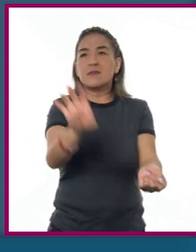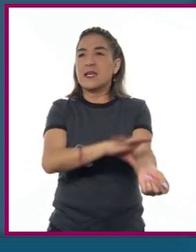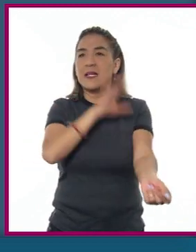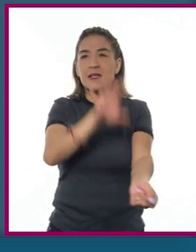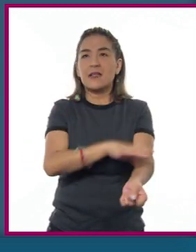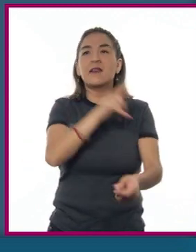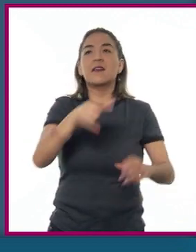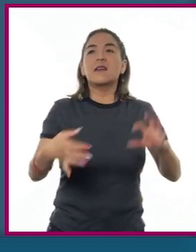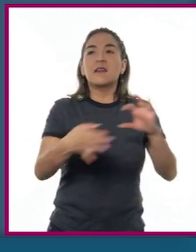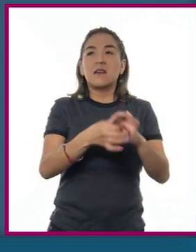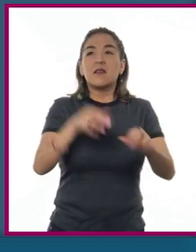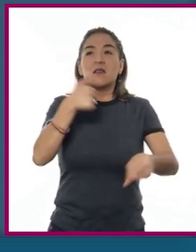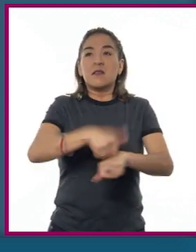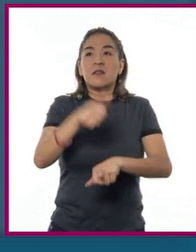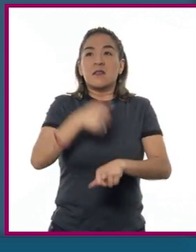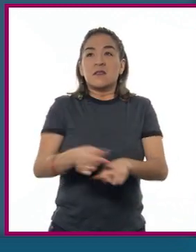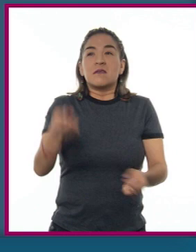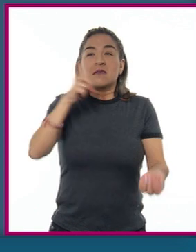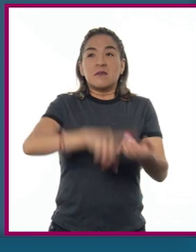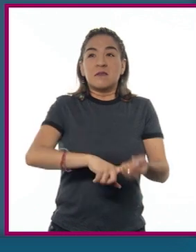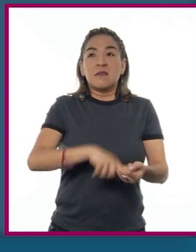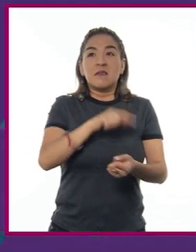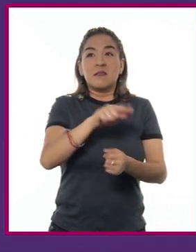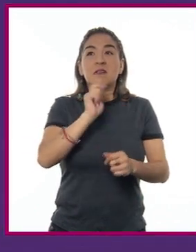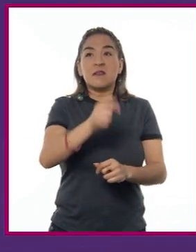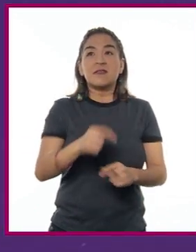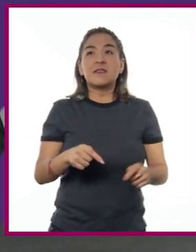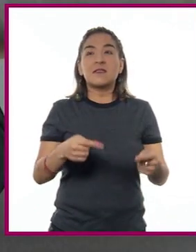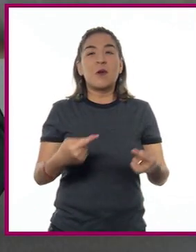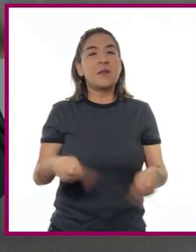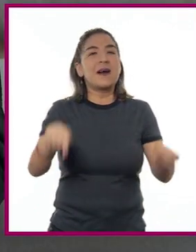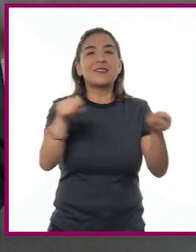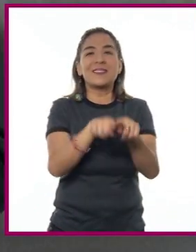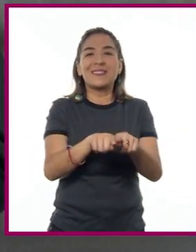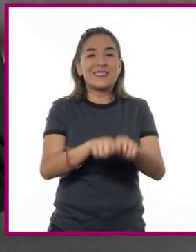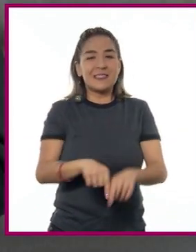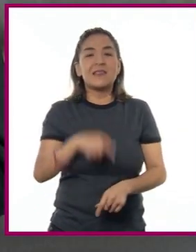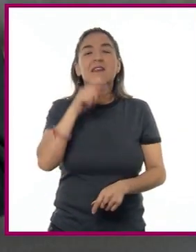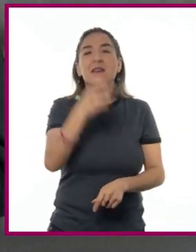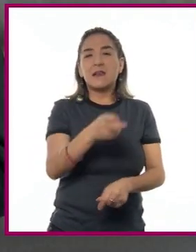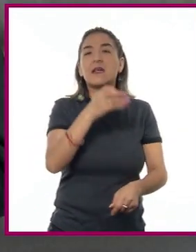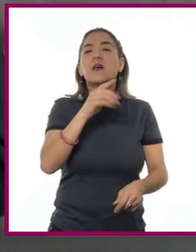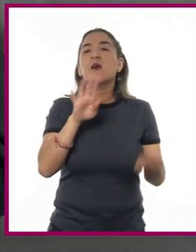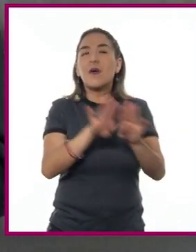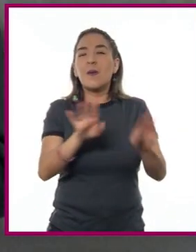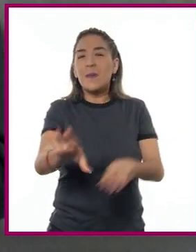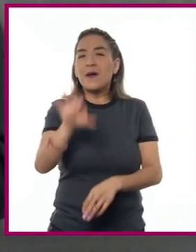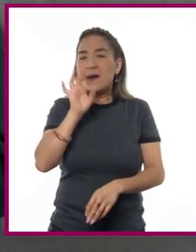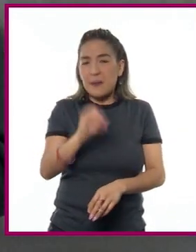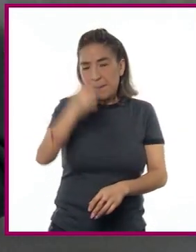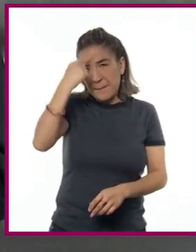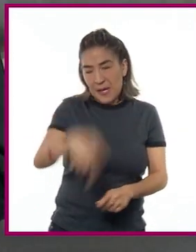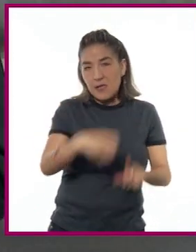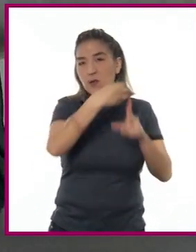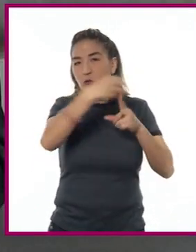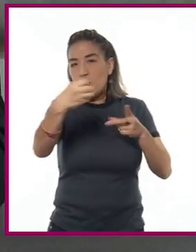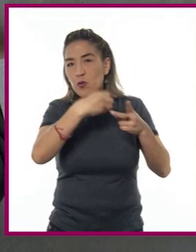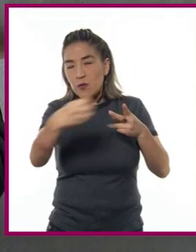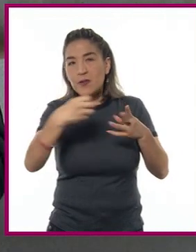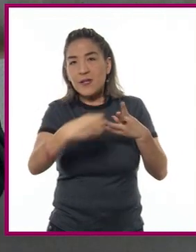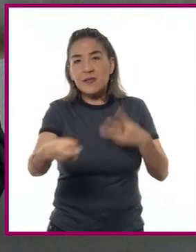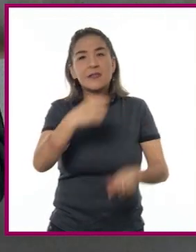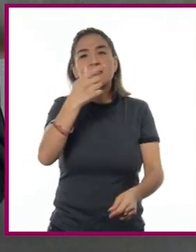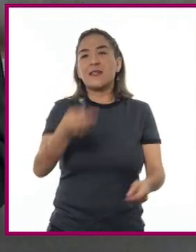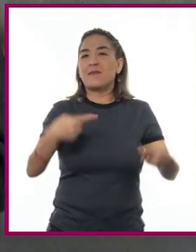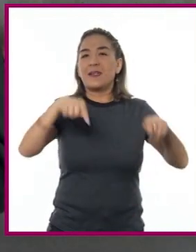que el número de protones y electrones es el mismo. El número atómico se tomó en cuenta para ordenar a los elementos en la